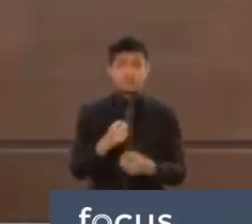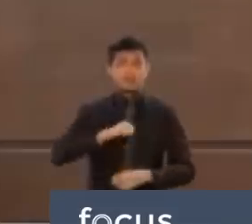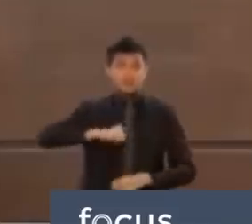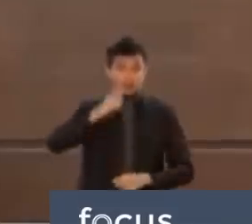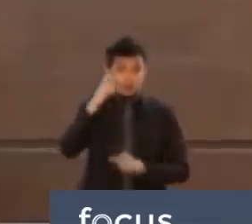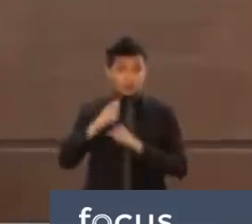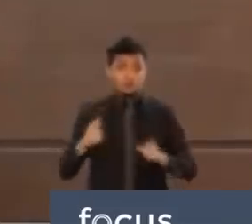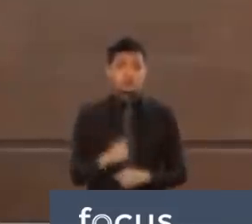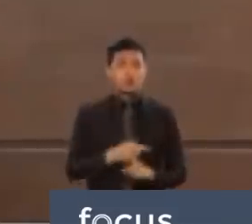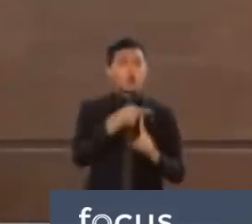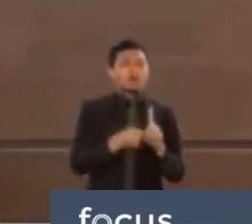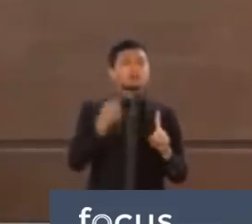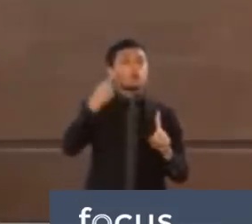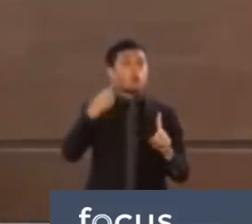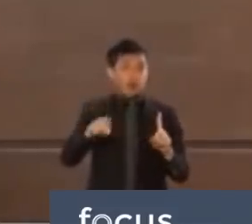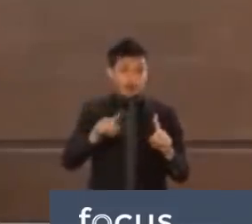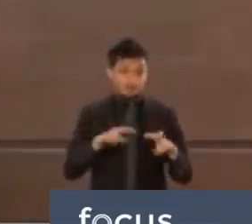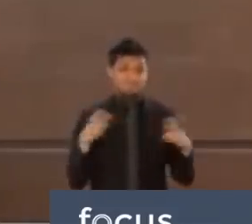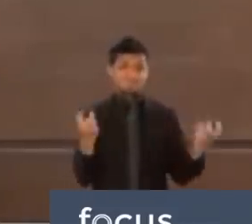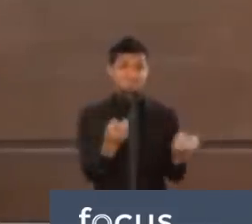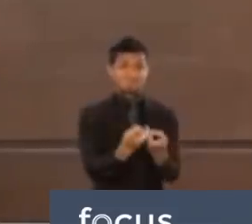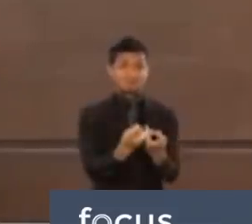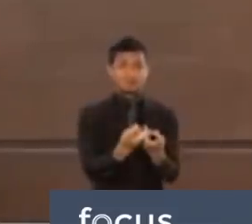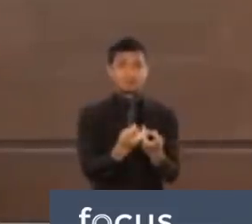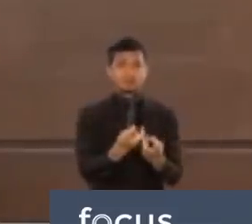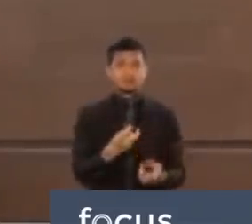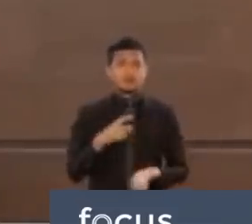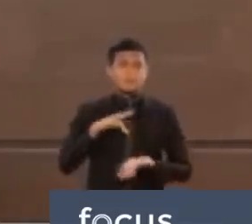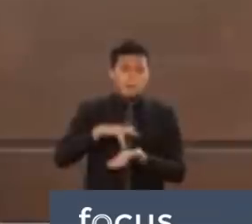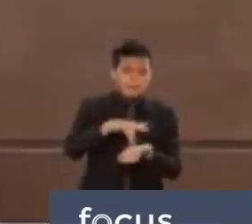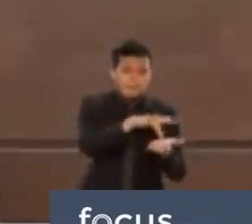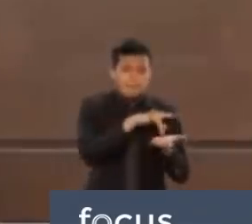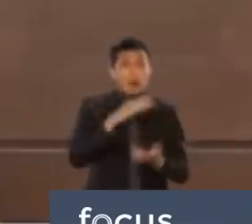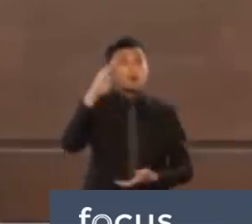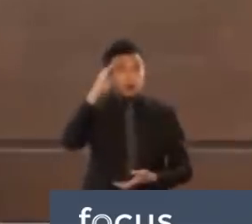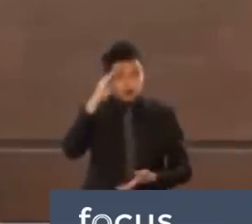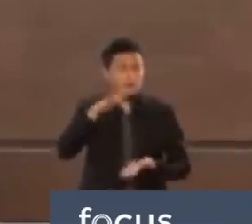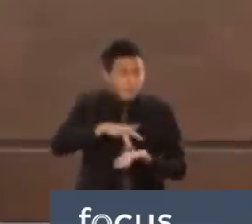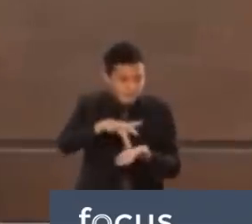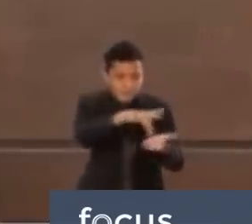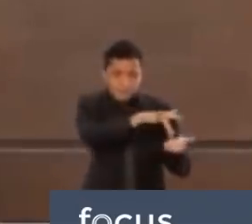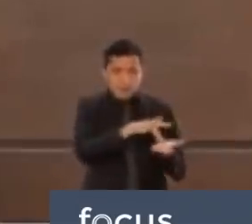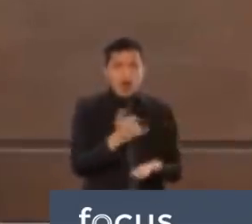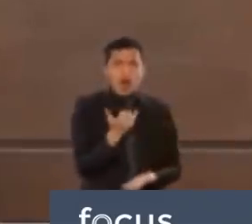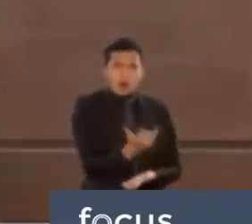vez al mes, sesiona recurrentemente, en ella participa la policía,